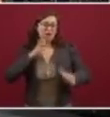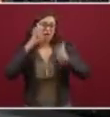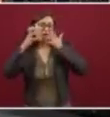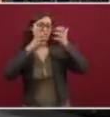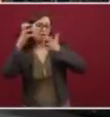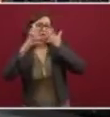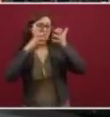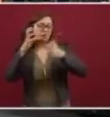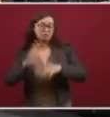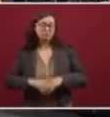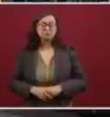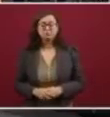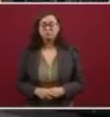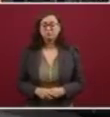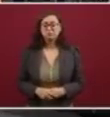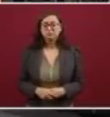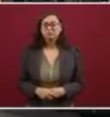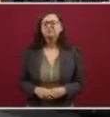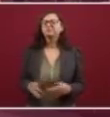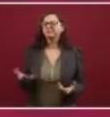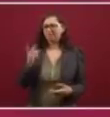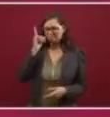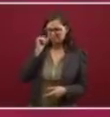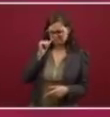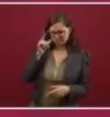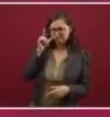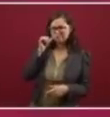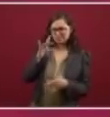pues sí, si quieren mañana lo vemos,